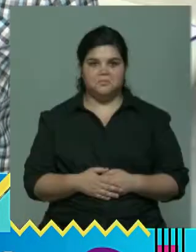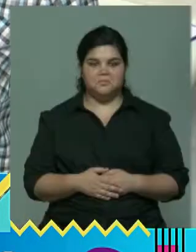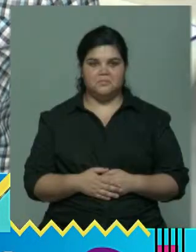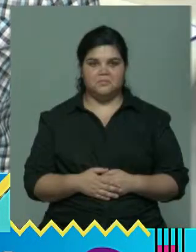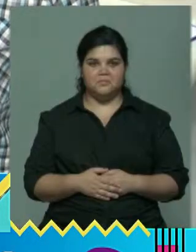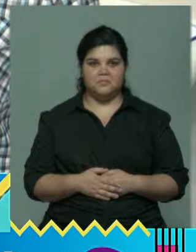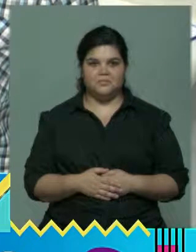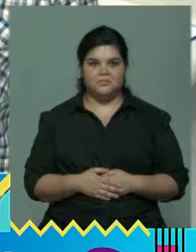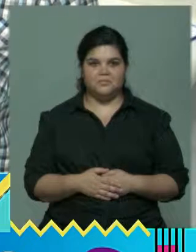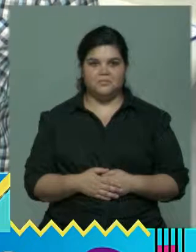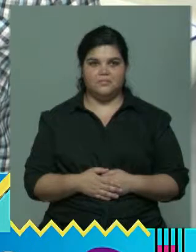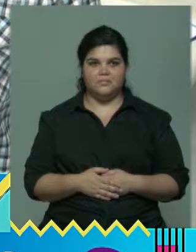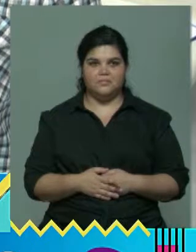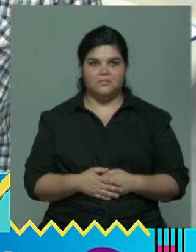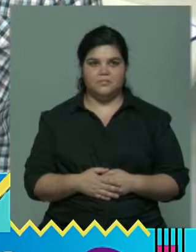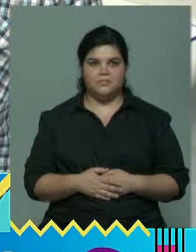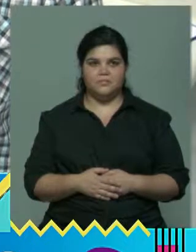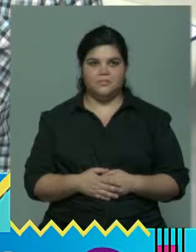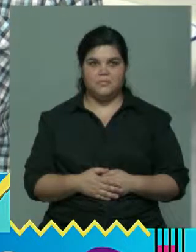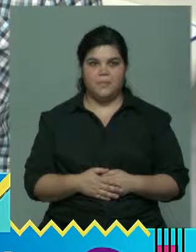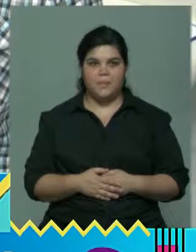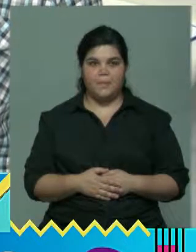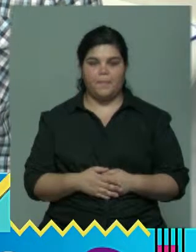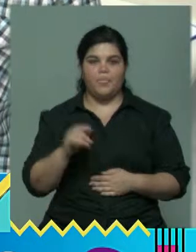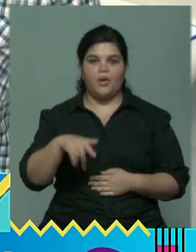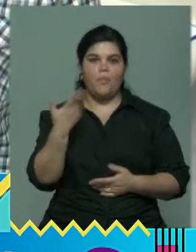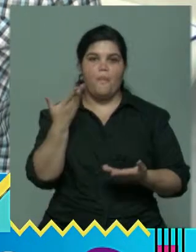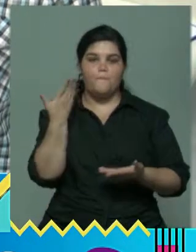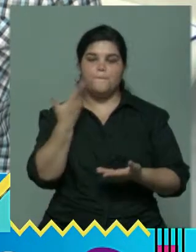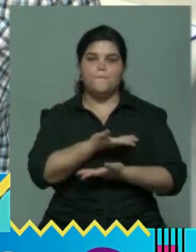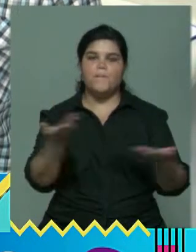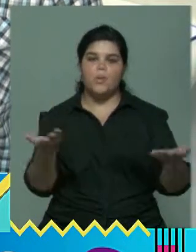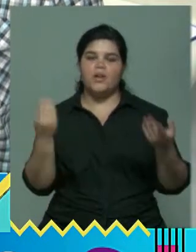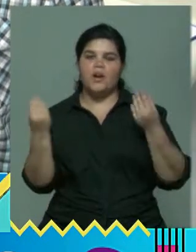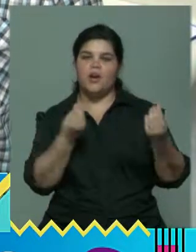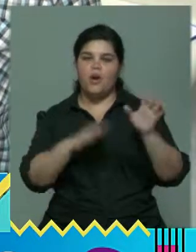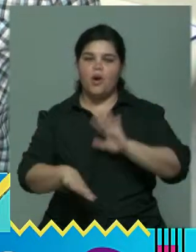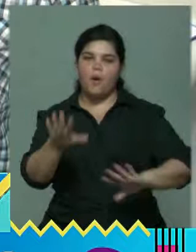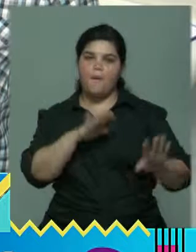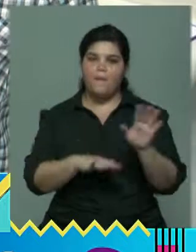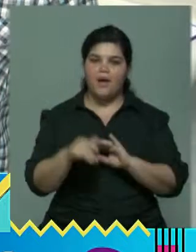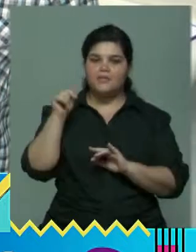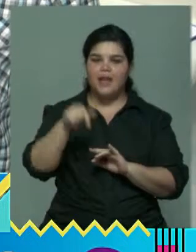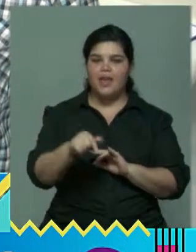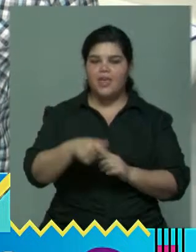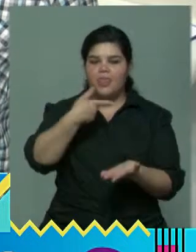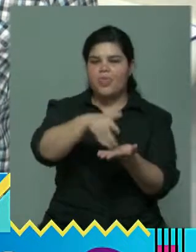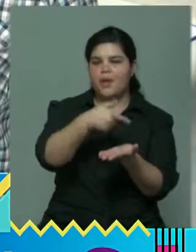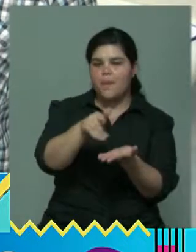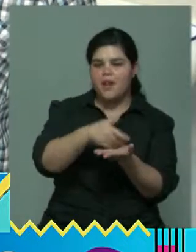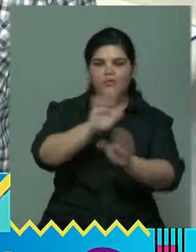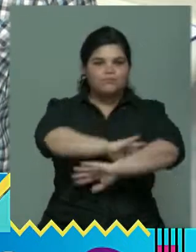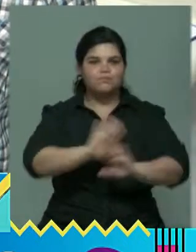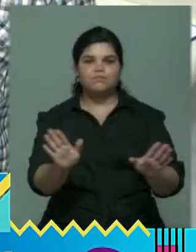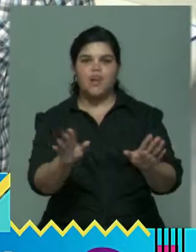y repensándonos claramente desde ahí. Las políticas públicas, ¿cómo se hace para atacar, para erradicar la discriminación en todas